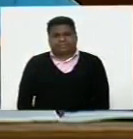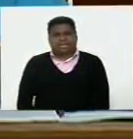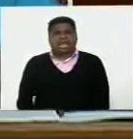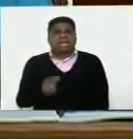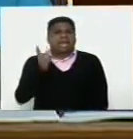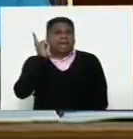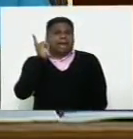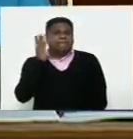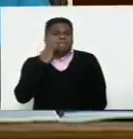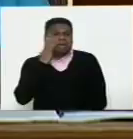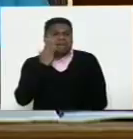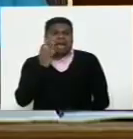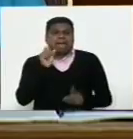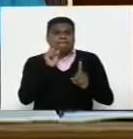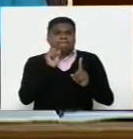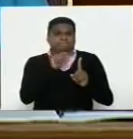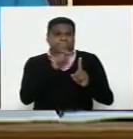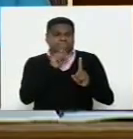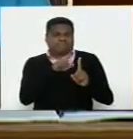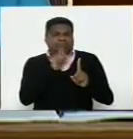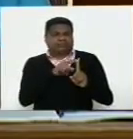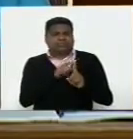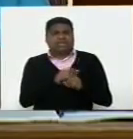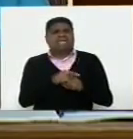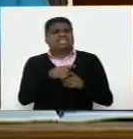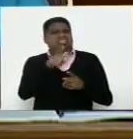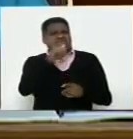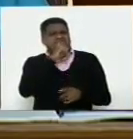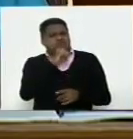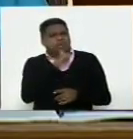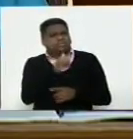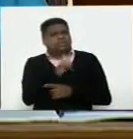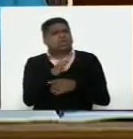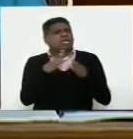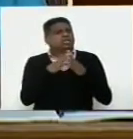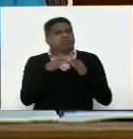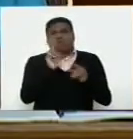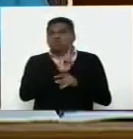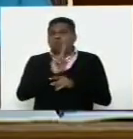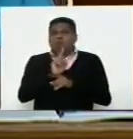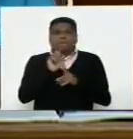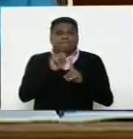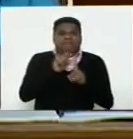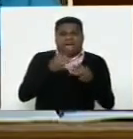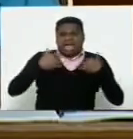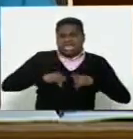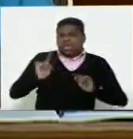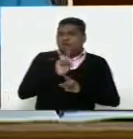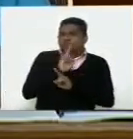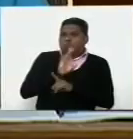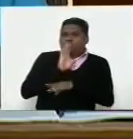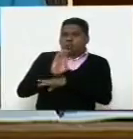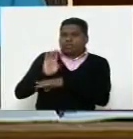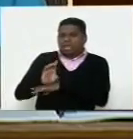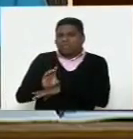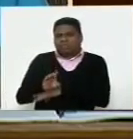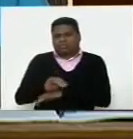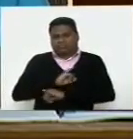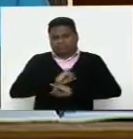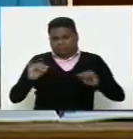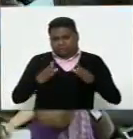VIH deben contar con una amplia información para reducir al mínimo el riesgo de infección de VIH a sus hijos o hijas. Es